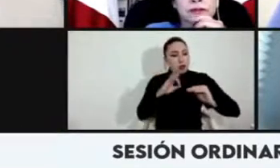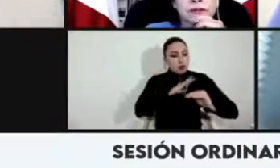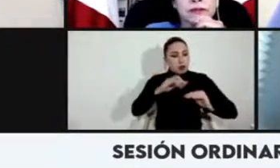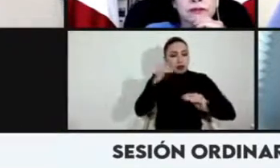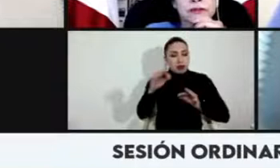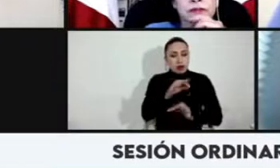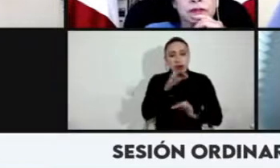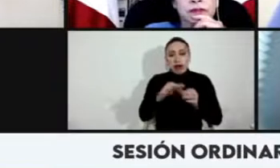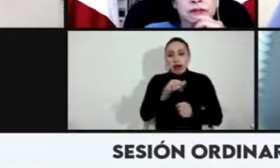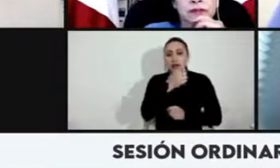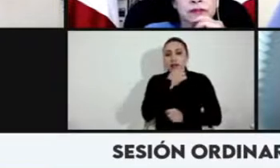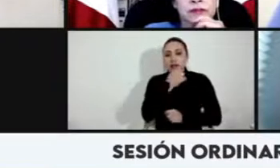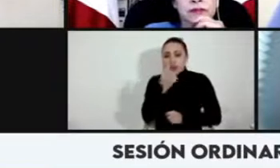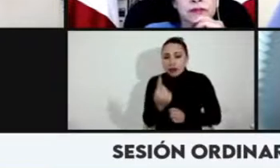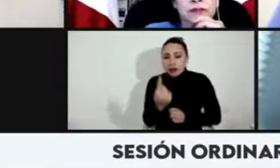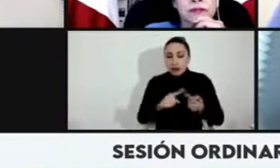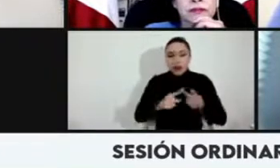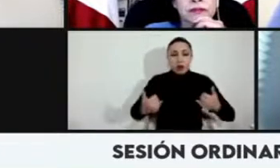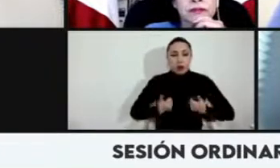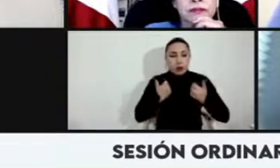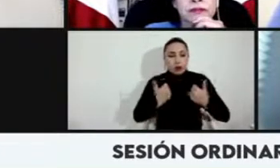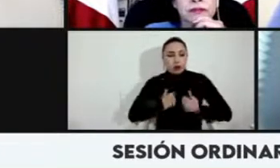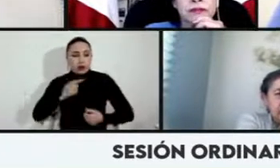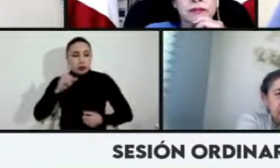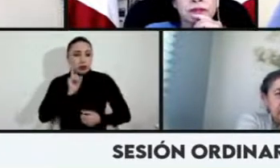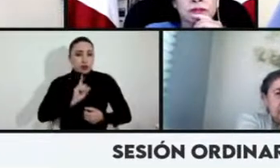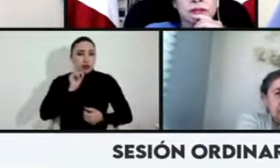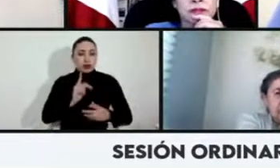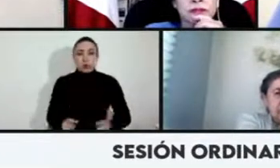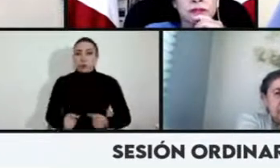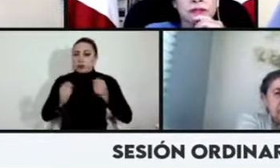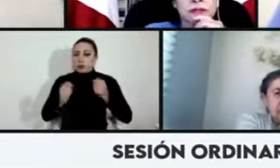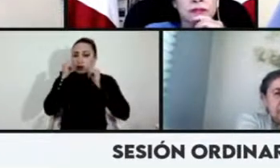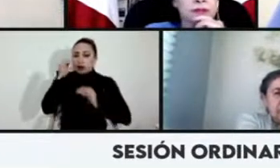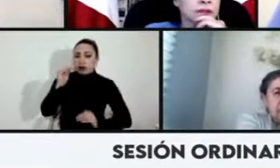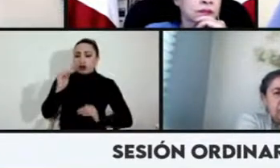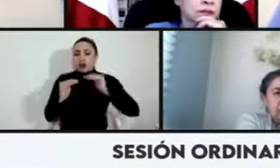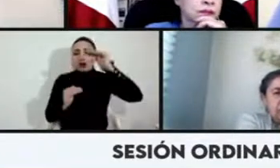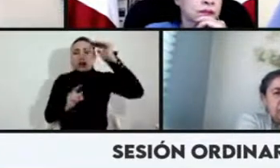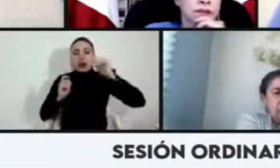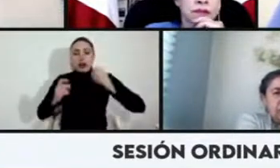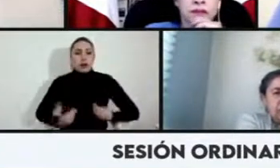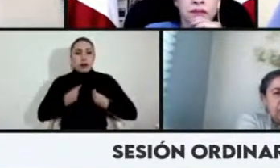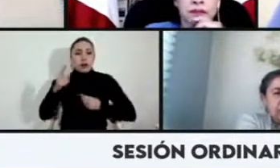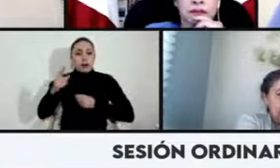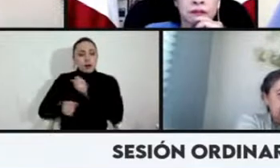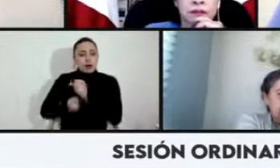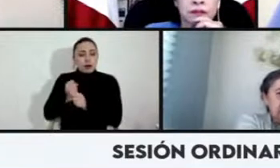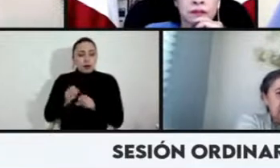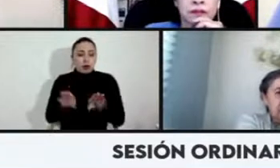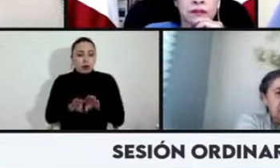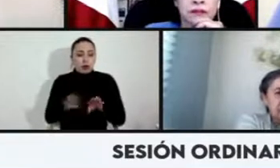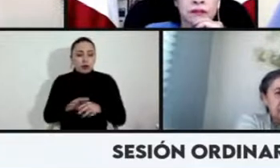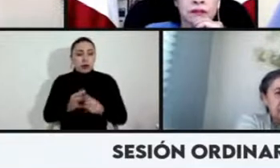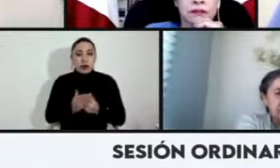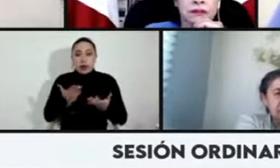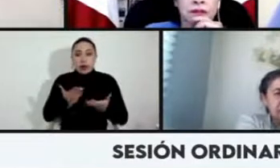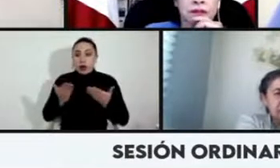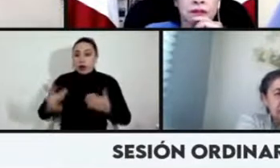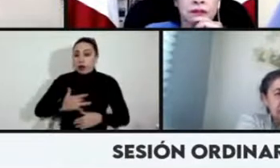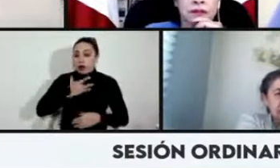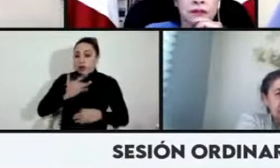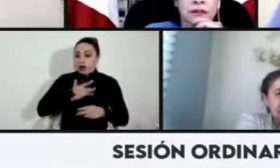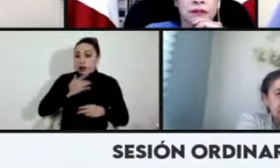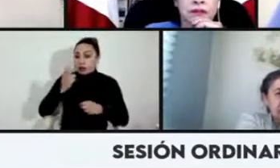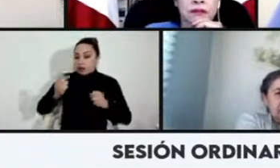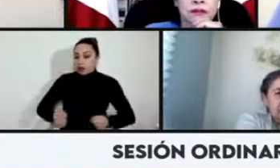y mujeres en todos los ámbitos de la vida. Así pues, la fuerza que tenemos ahora se la debemos